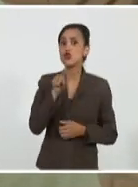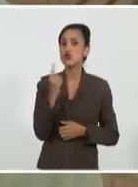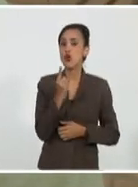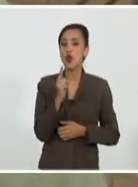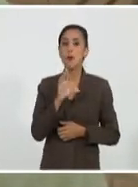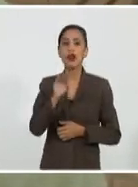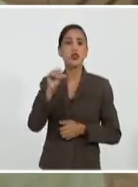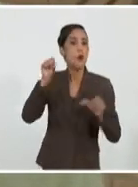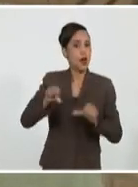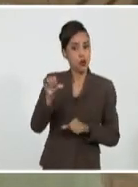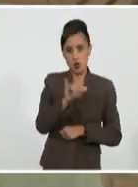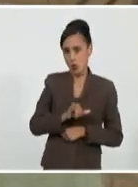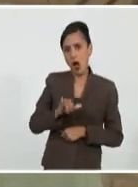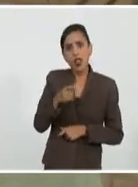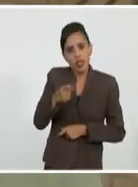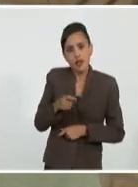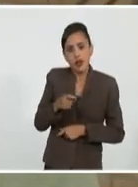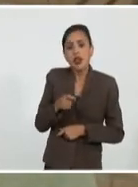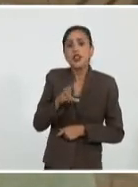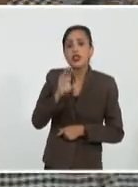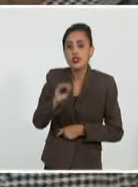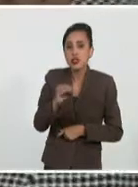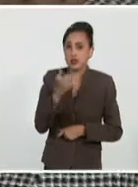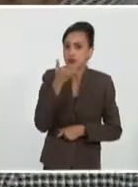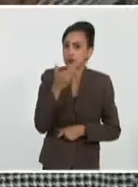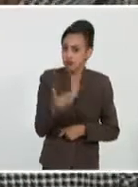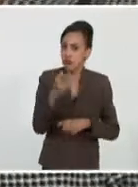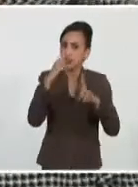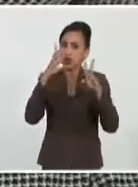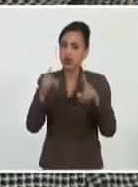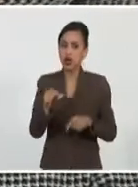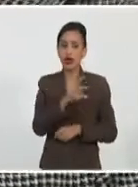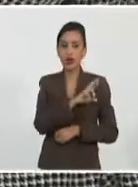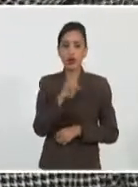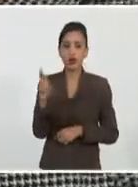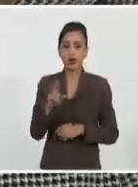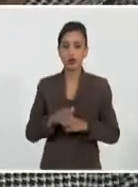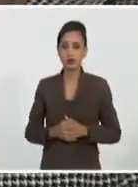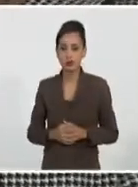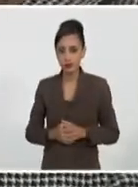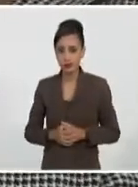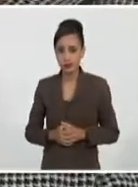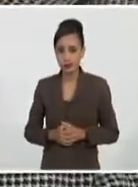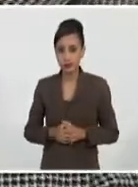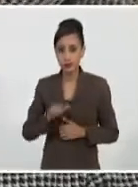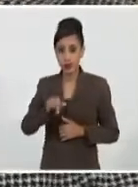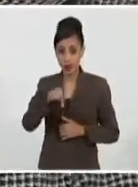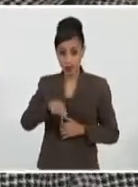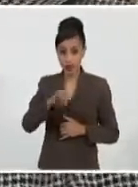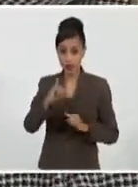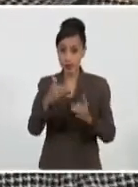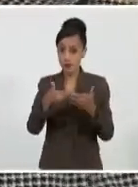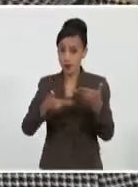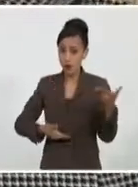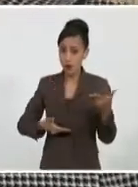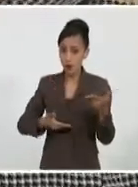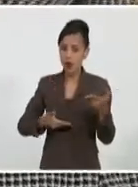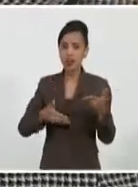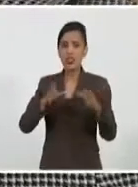reconocer la buena obra que hace la revolución. Este informe ha sido un informe bien crítico de todas las situaciones